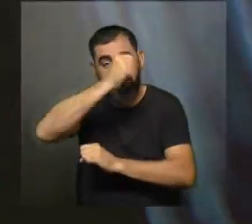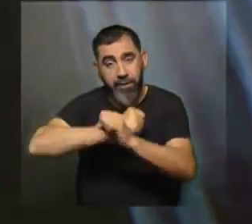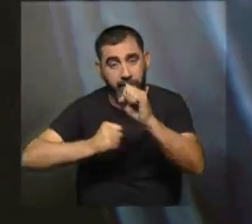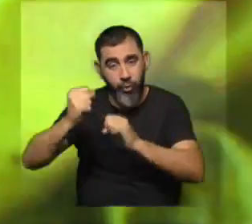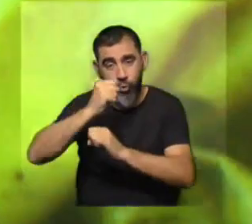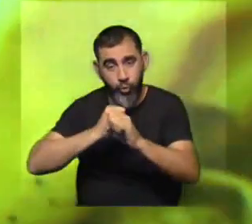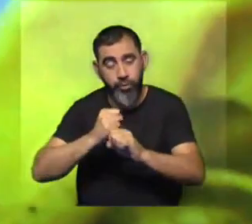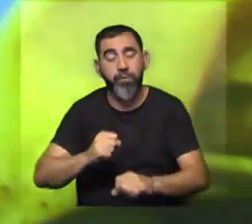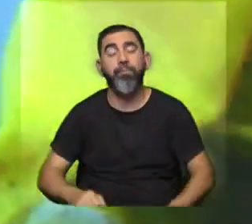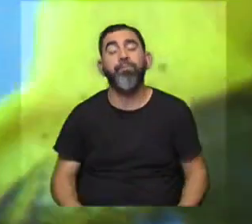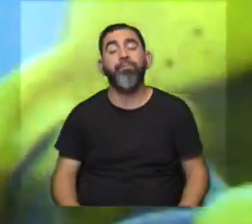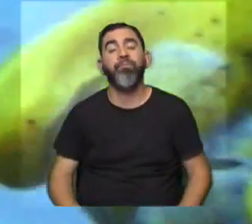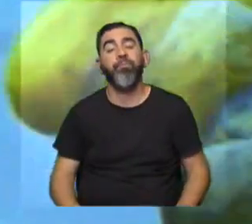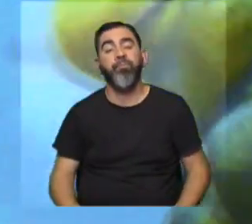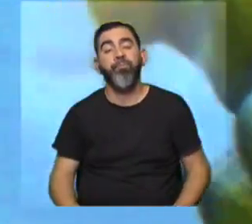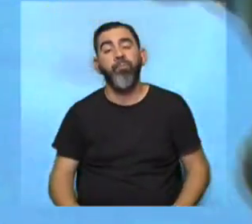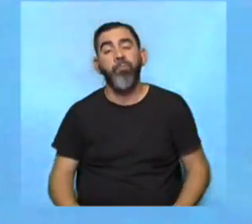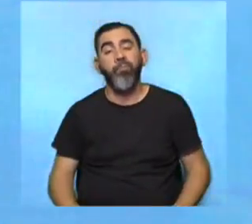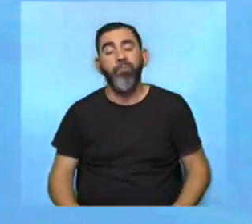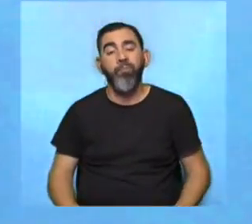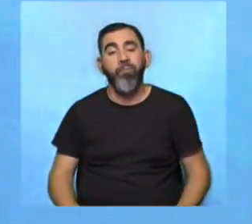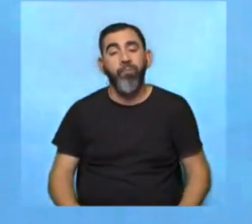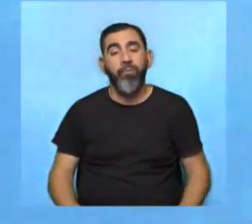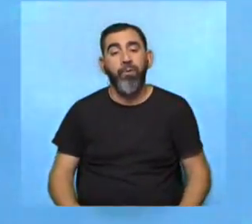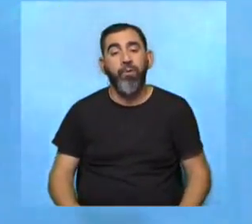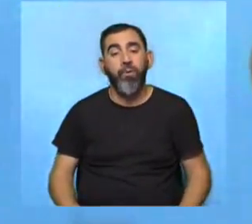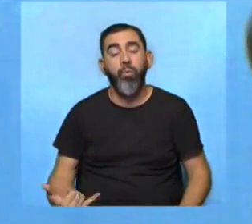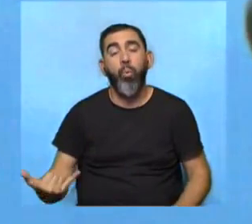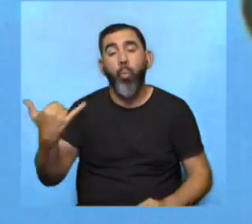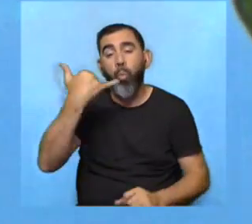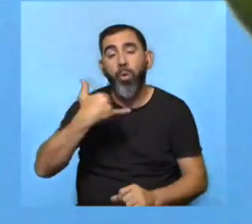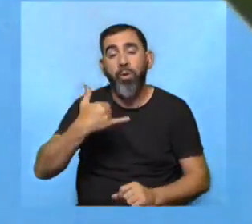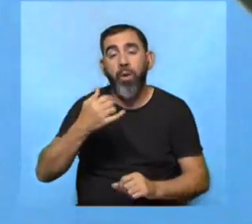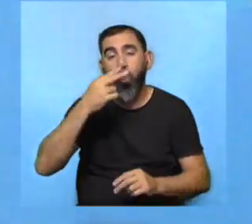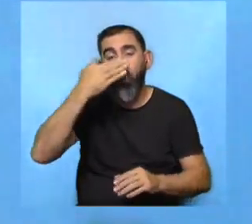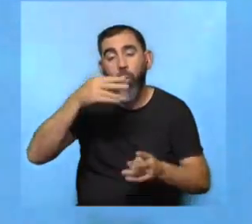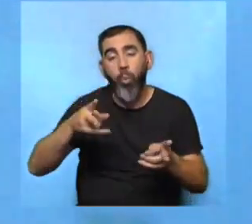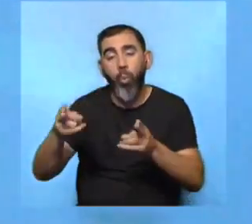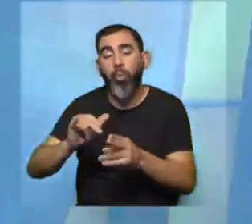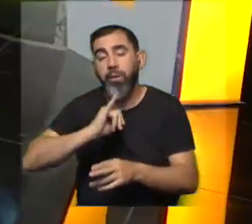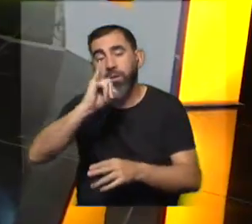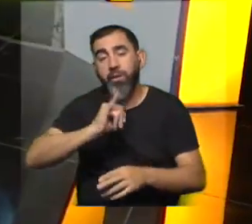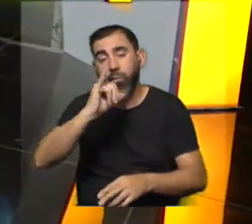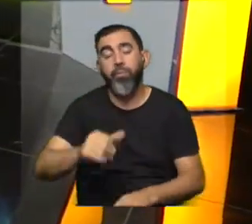contar cosas que tienen que ver con las hortalizas. Joana nos lo cuenta en esta última parte del informe.